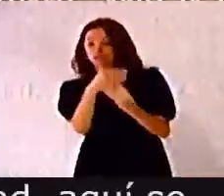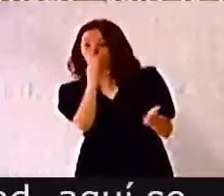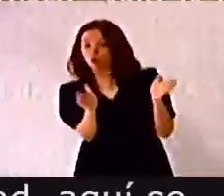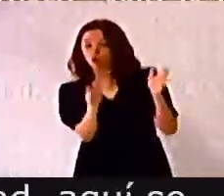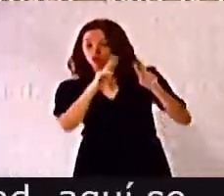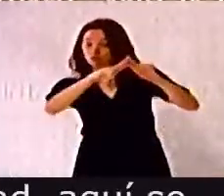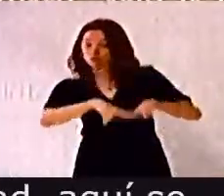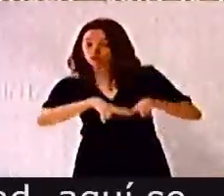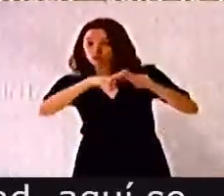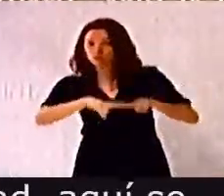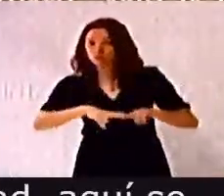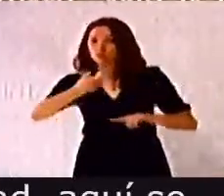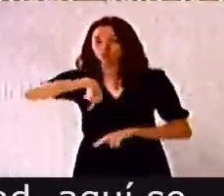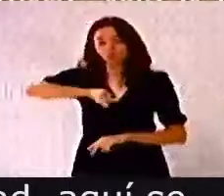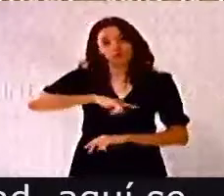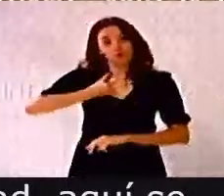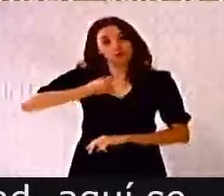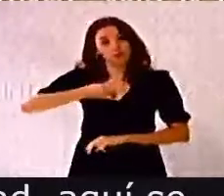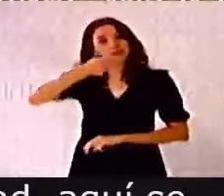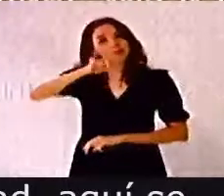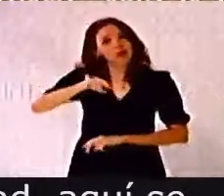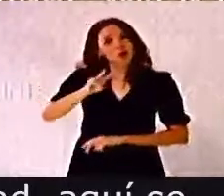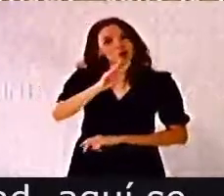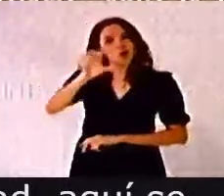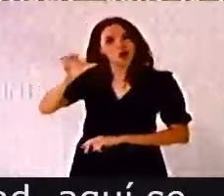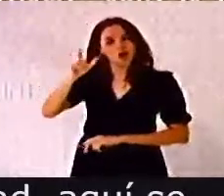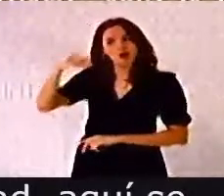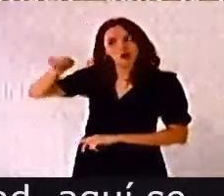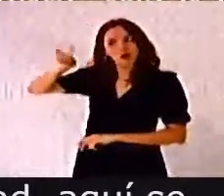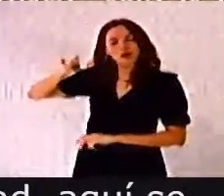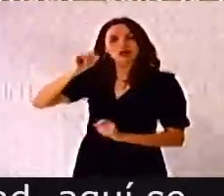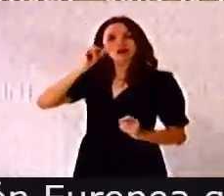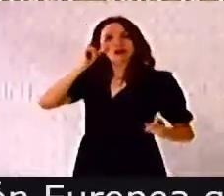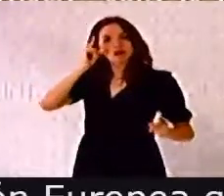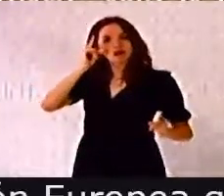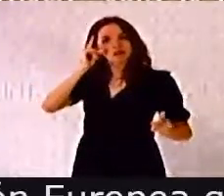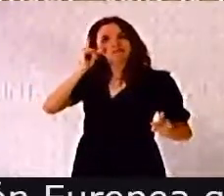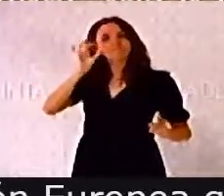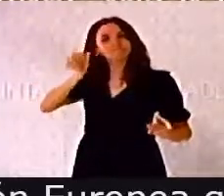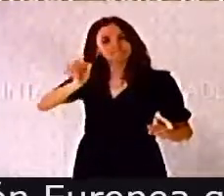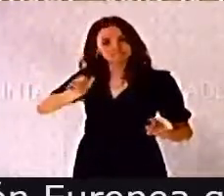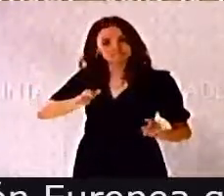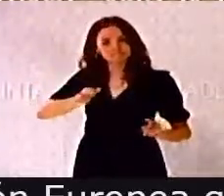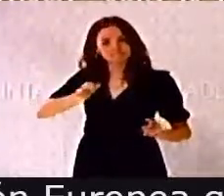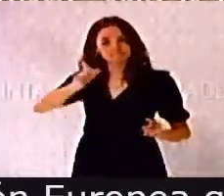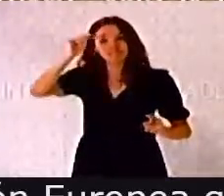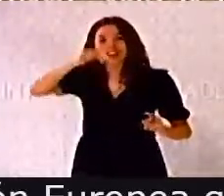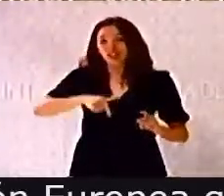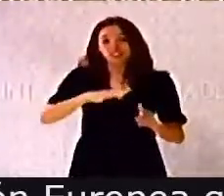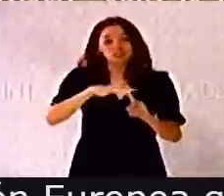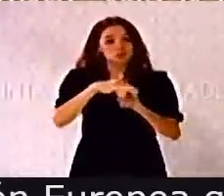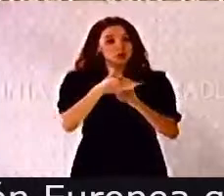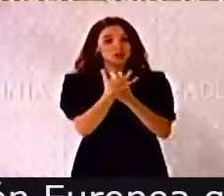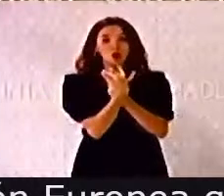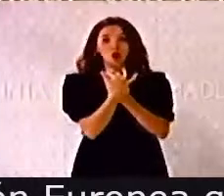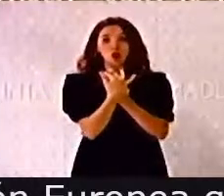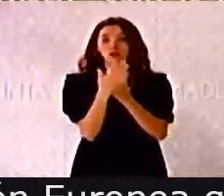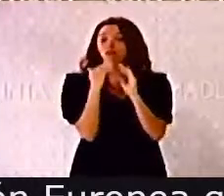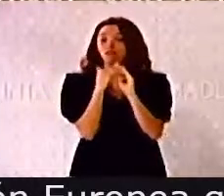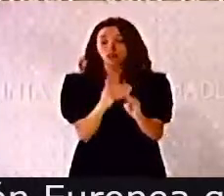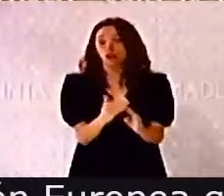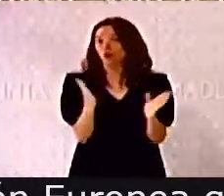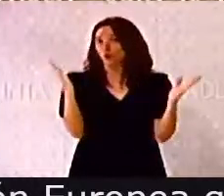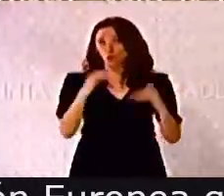también a la Unión Europea pues que sea también consciente de que aquí no hay una foto fija, aquí la foto cambia de un día para